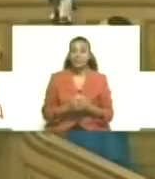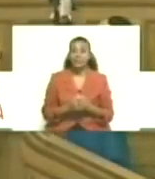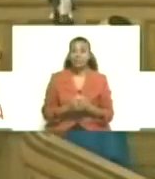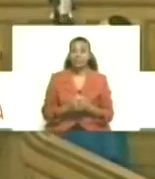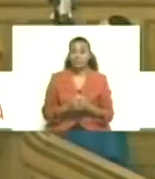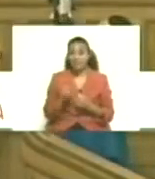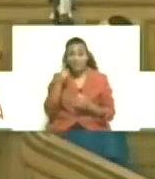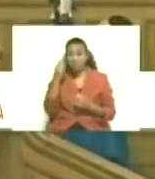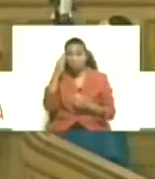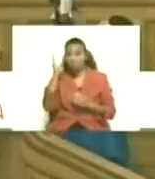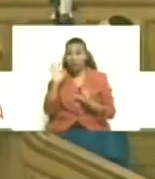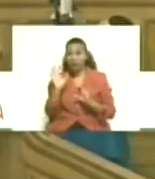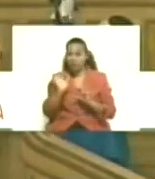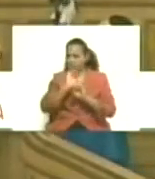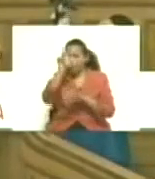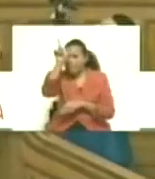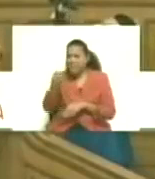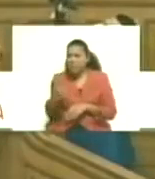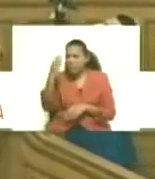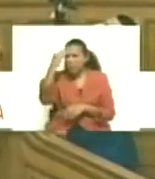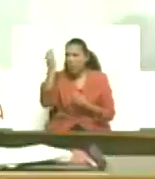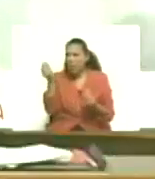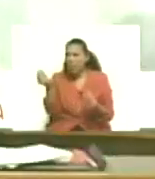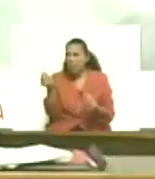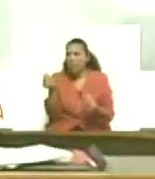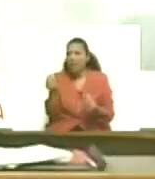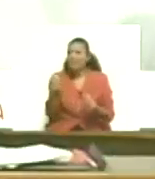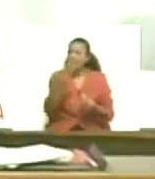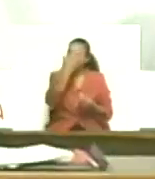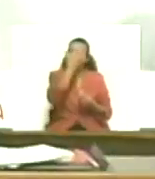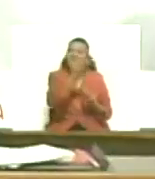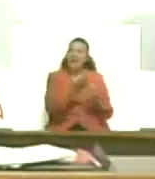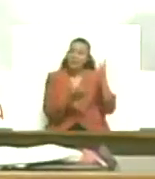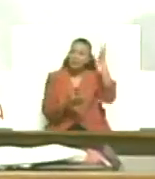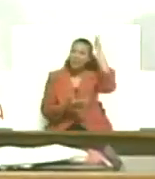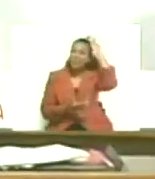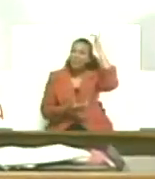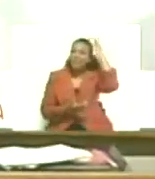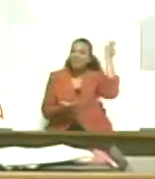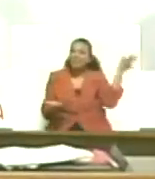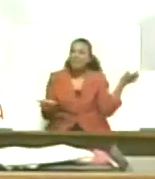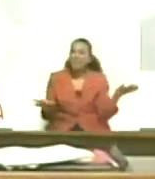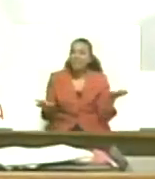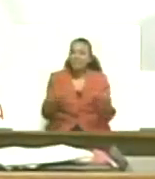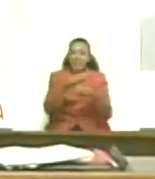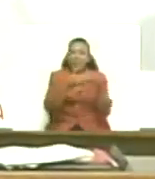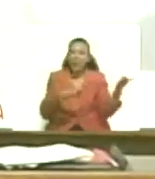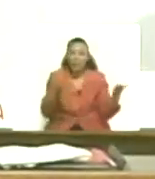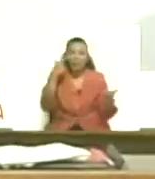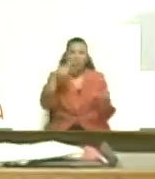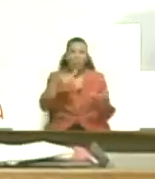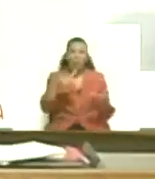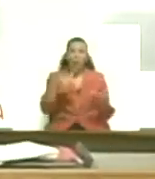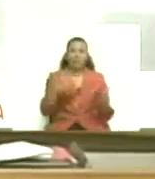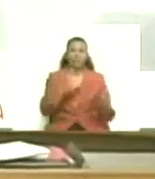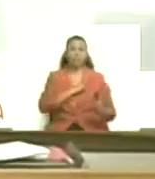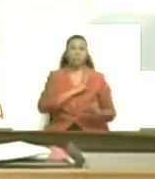Si no lo sabe, quizás sí lo sabe, pero ellos tienen que jugar su